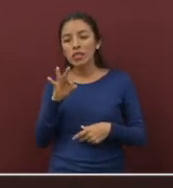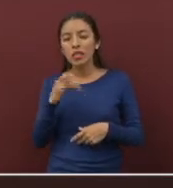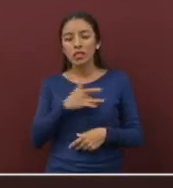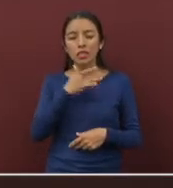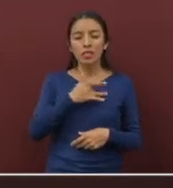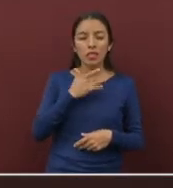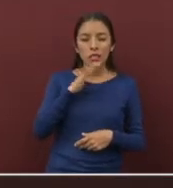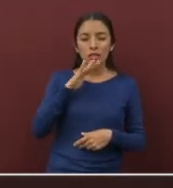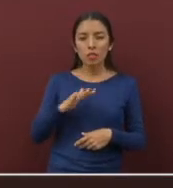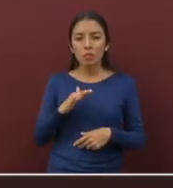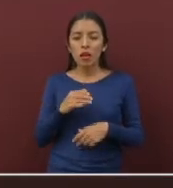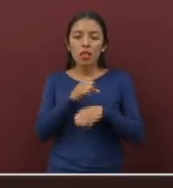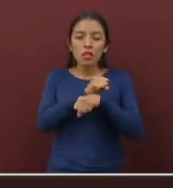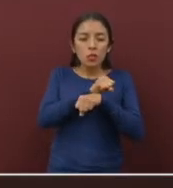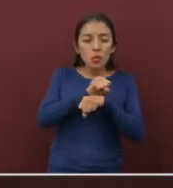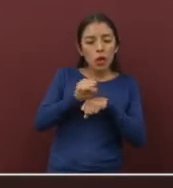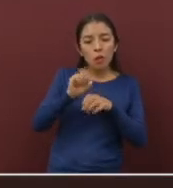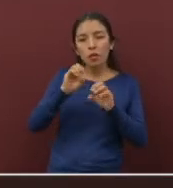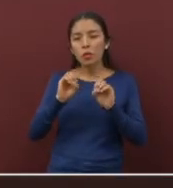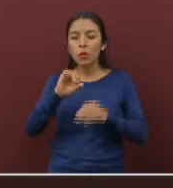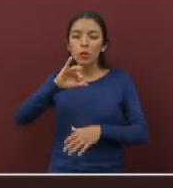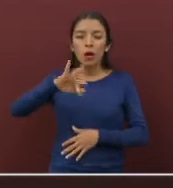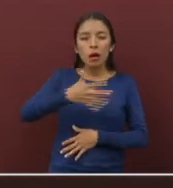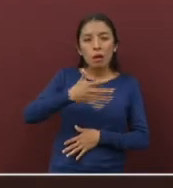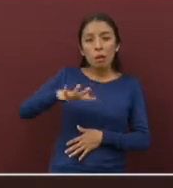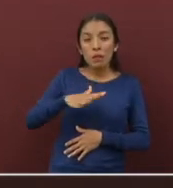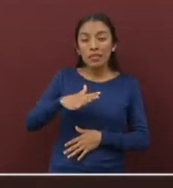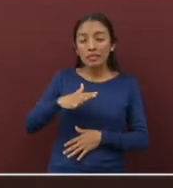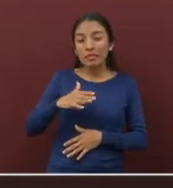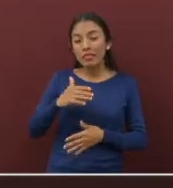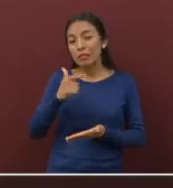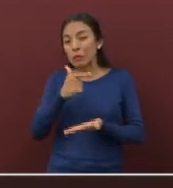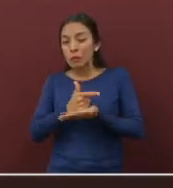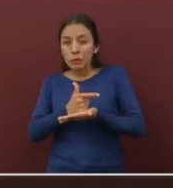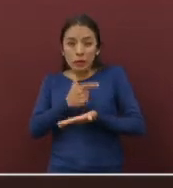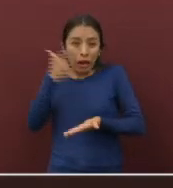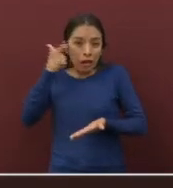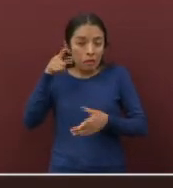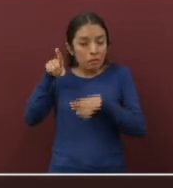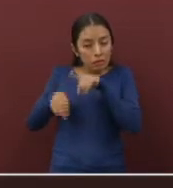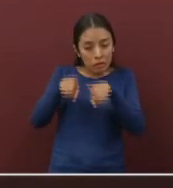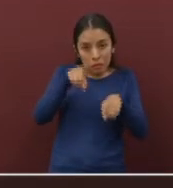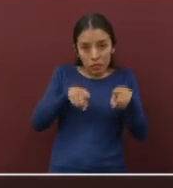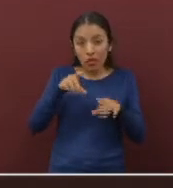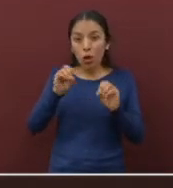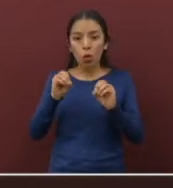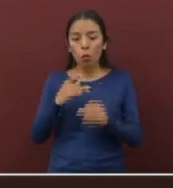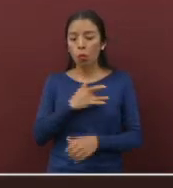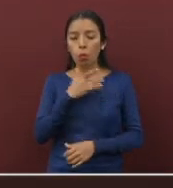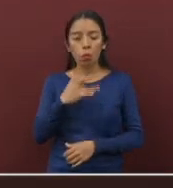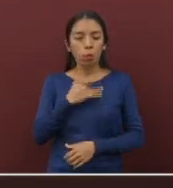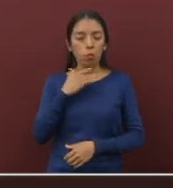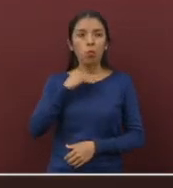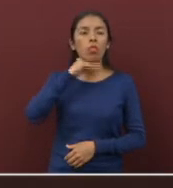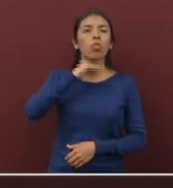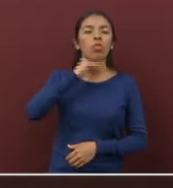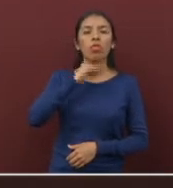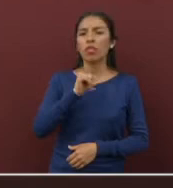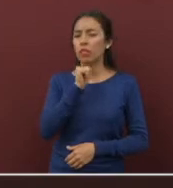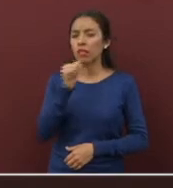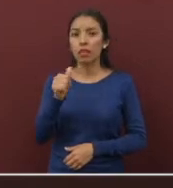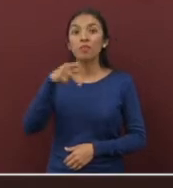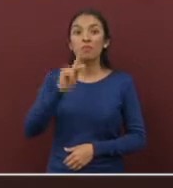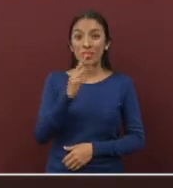cuadros clínicos leves moderados o incluso graves o bien permanecerá sintomáticos pero recuerden que pueden